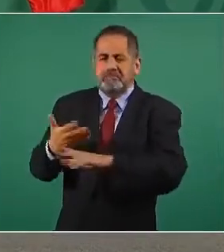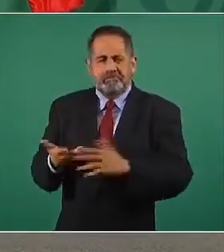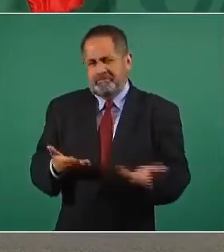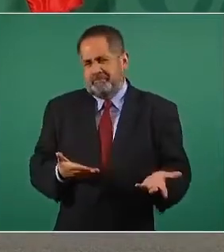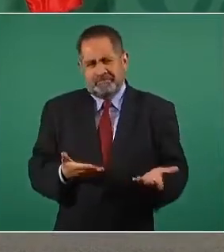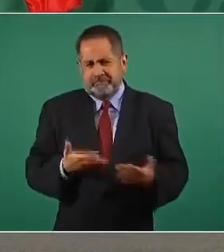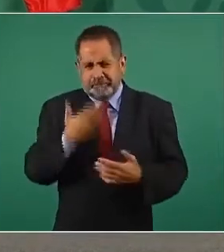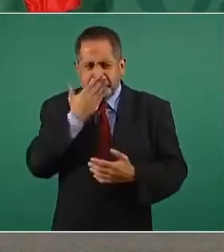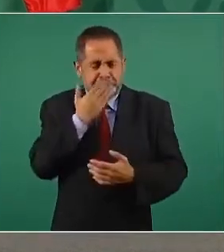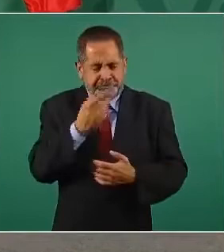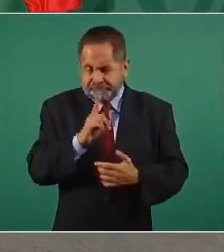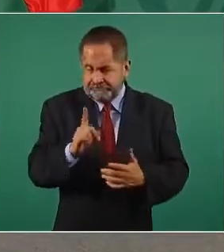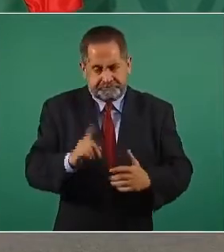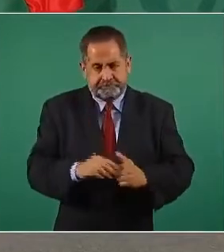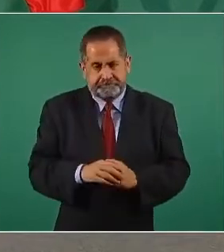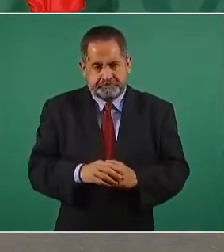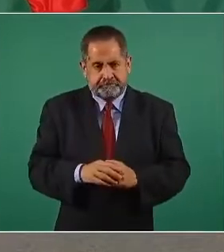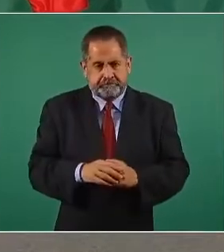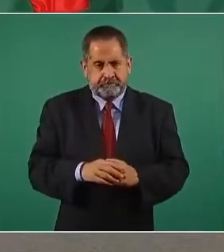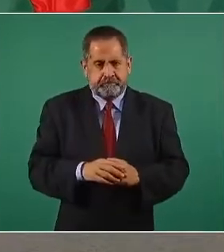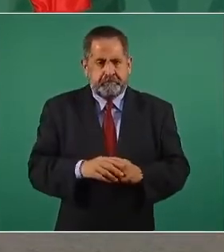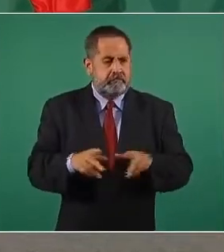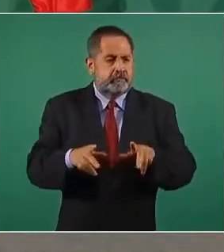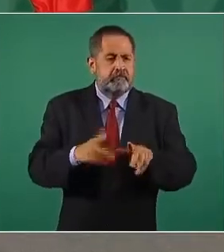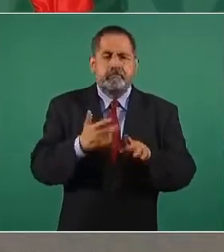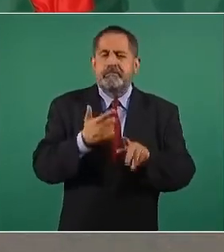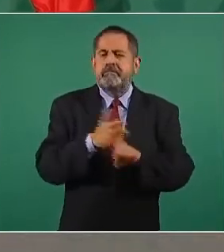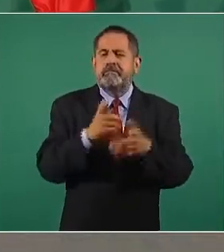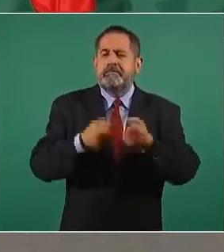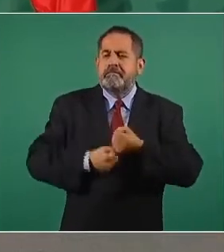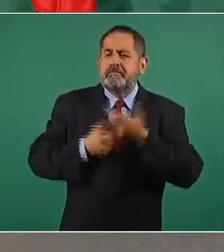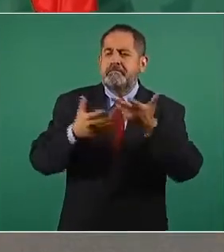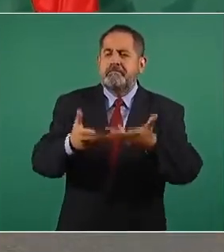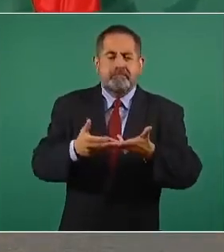con la libertad de expresión.